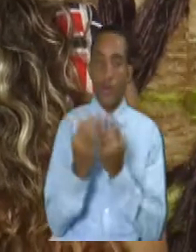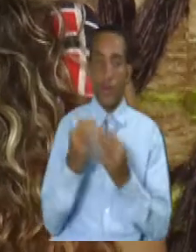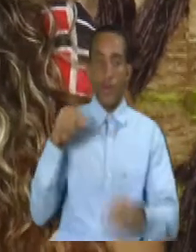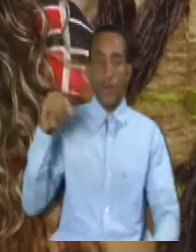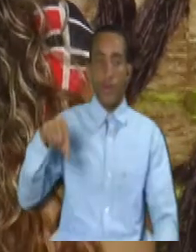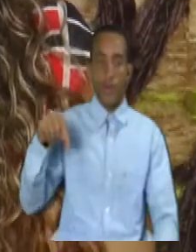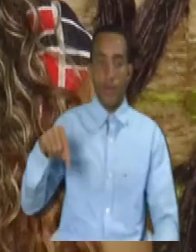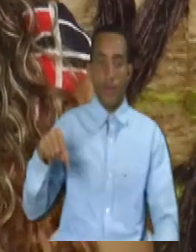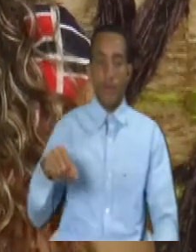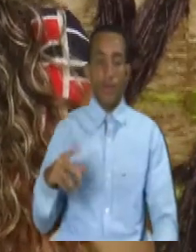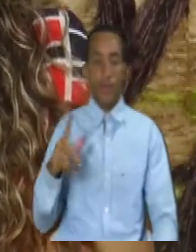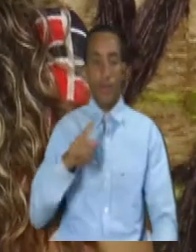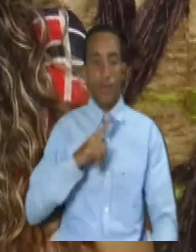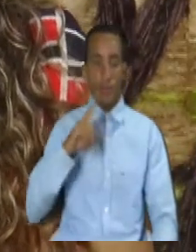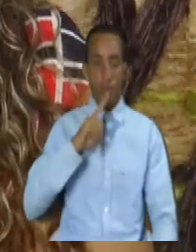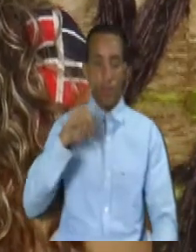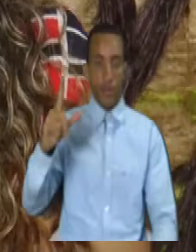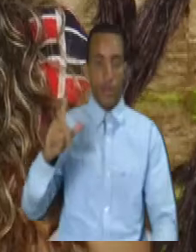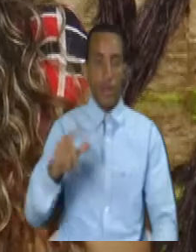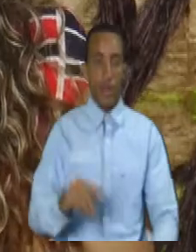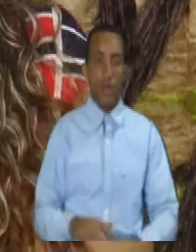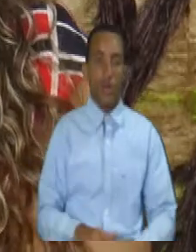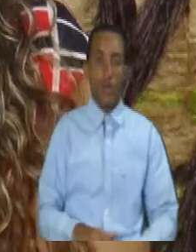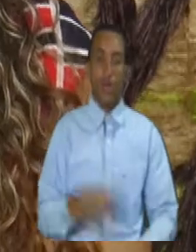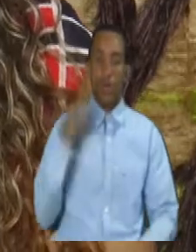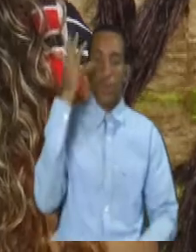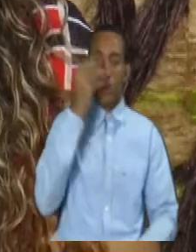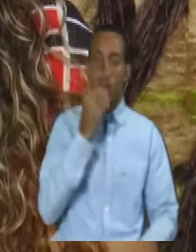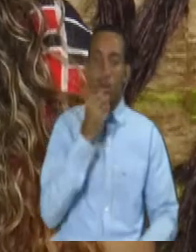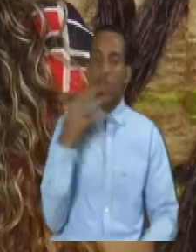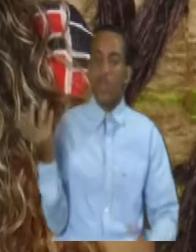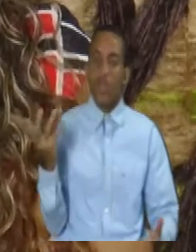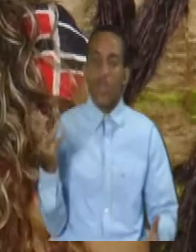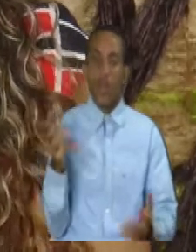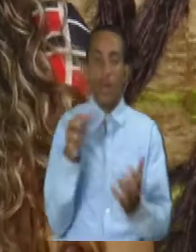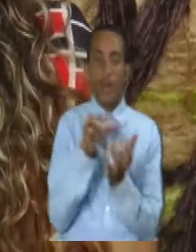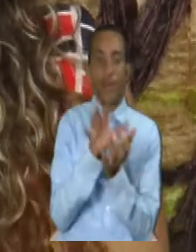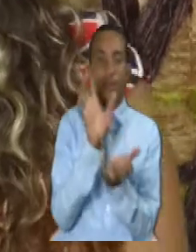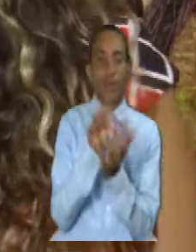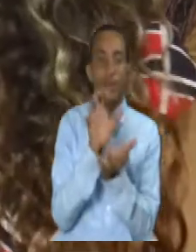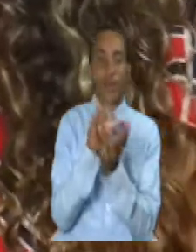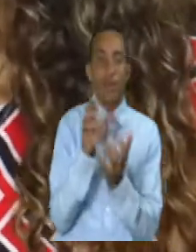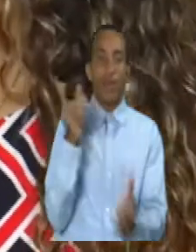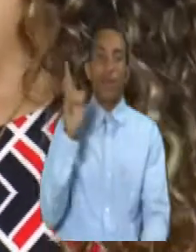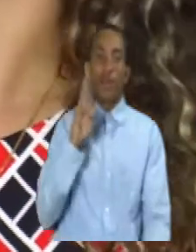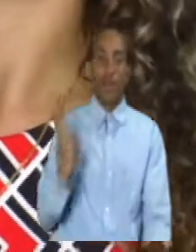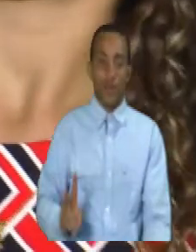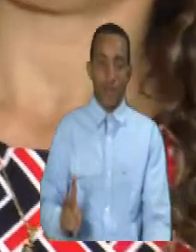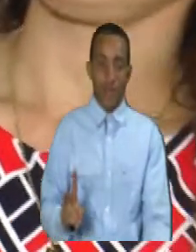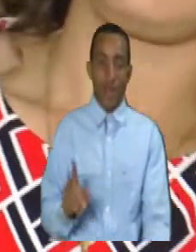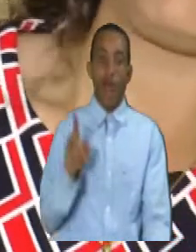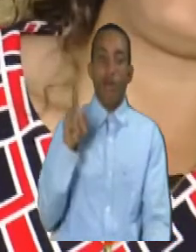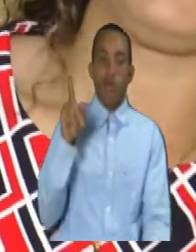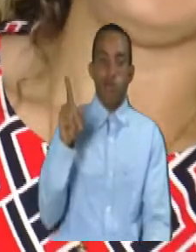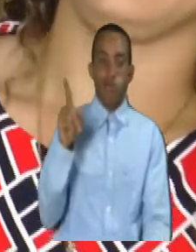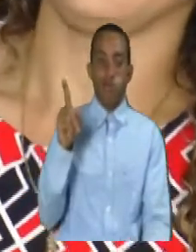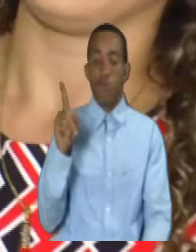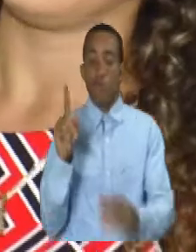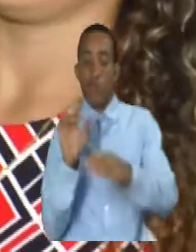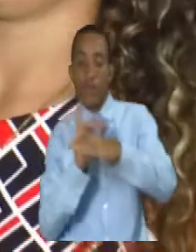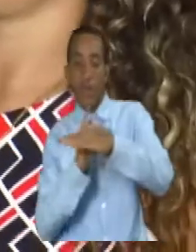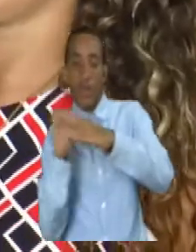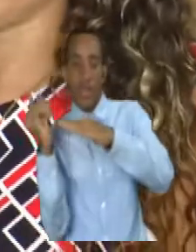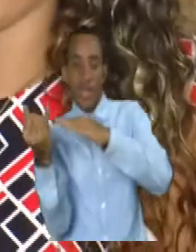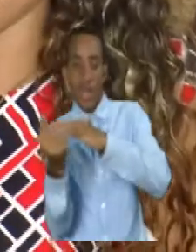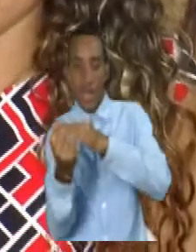también somos líderes en un destino muy bonito que es Isla Margarita a nivel nacional. Bueno, contarle a nuestros televidentes que en